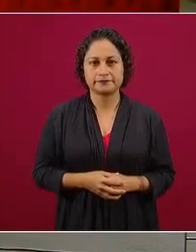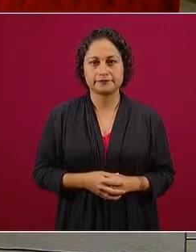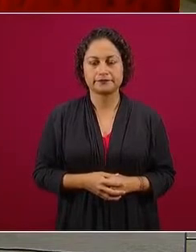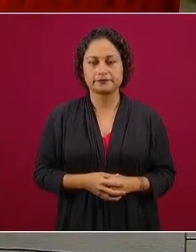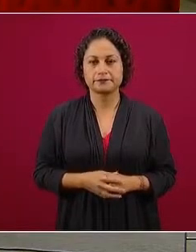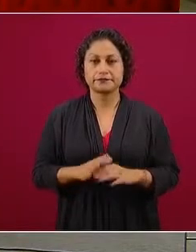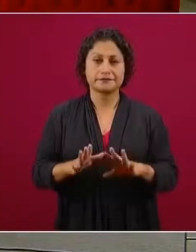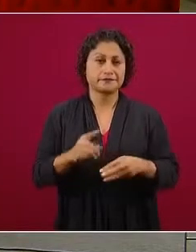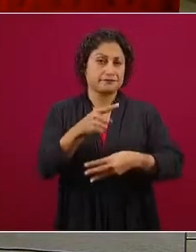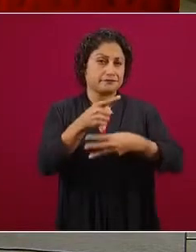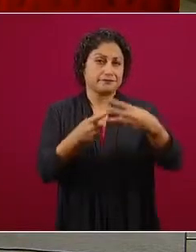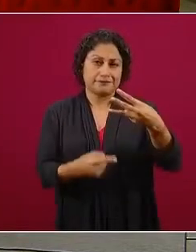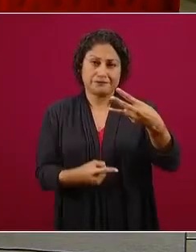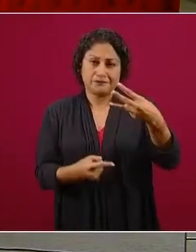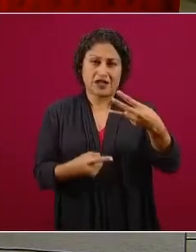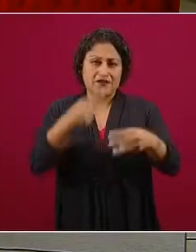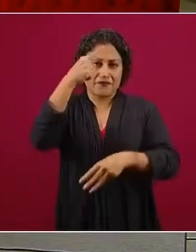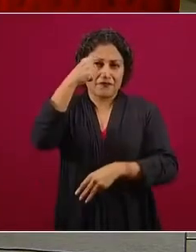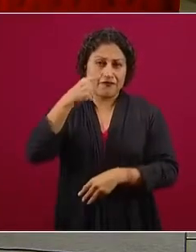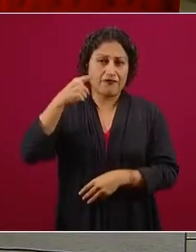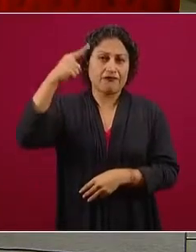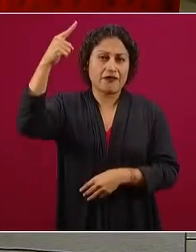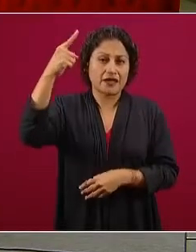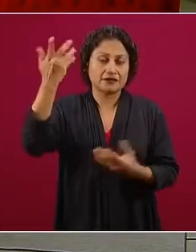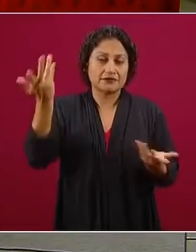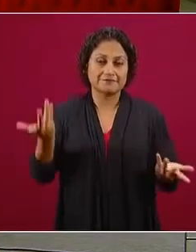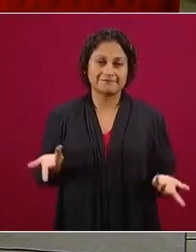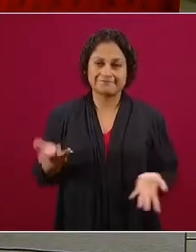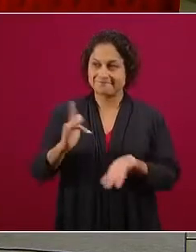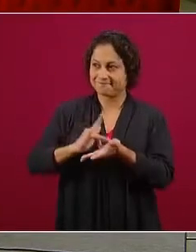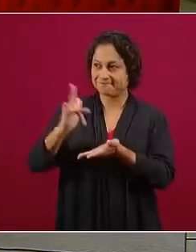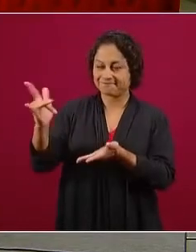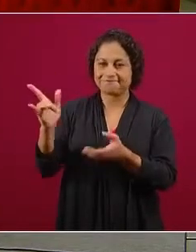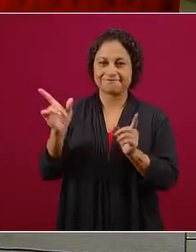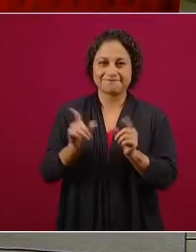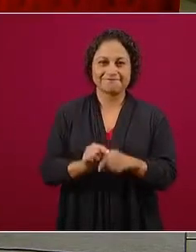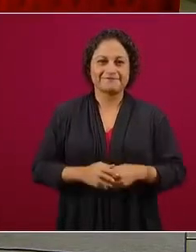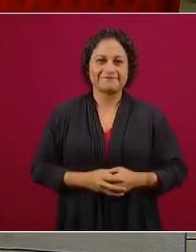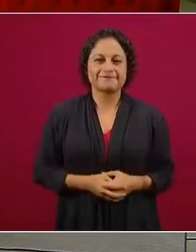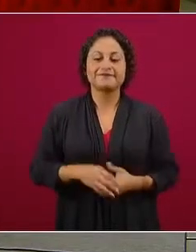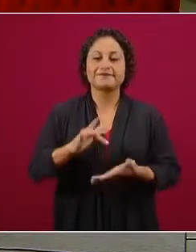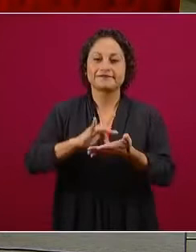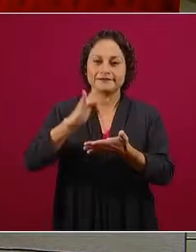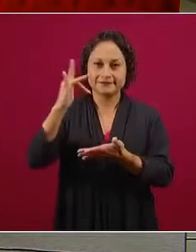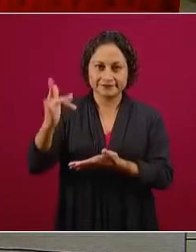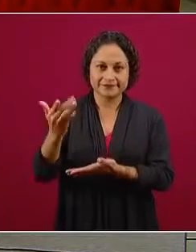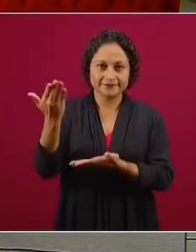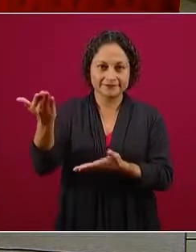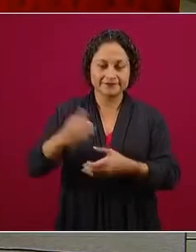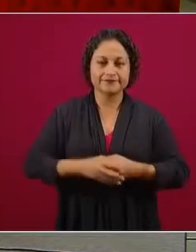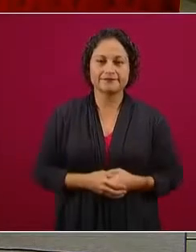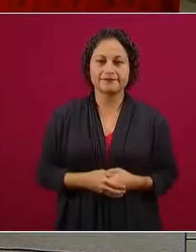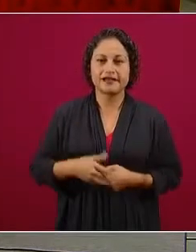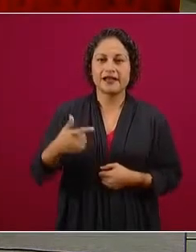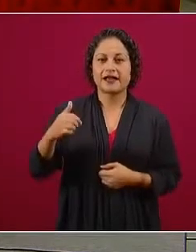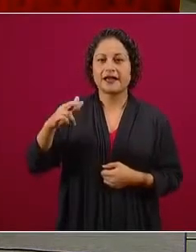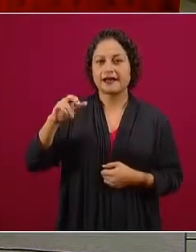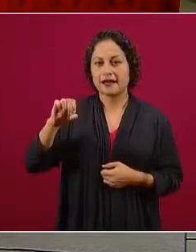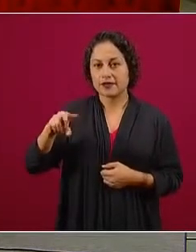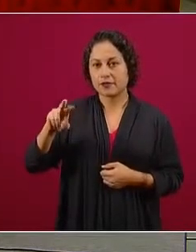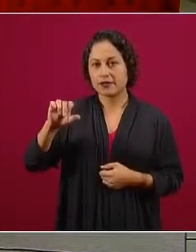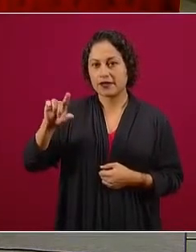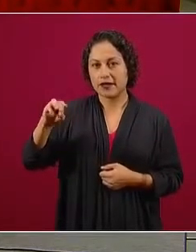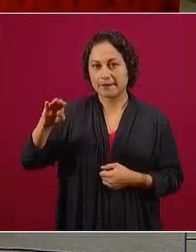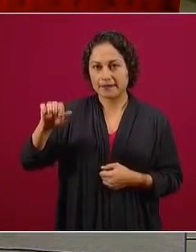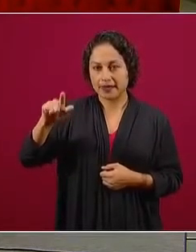3 pasos muy sencillos y pues muchas gracias, doctor. Muchas gracias. Al contrario, muchas gracias, estimado Genaro Villamil, director general